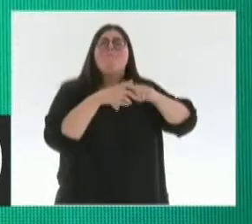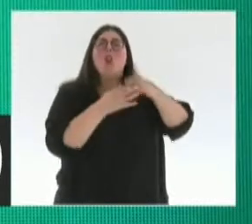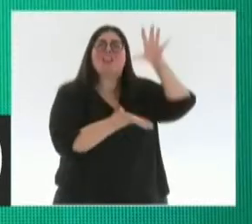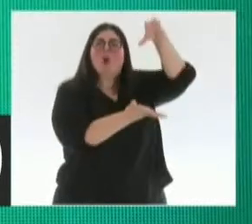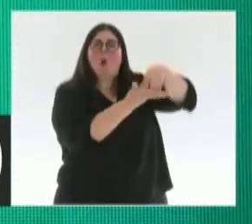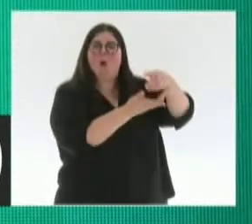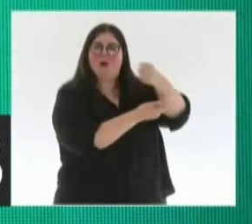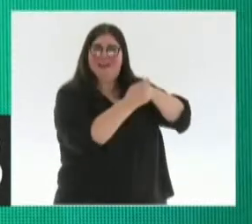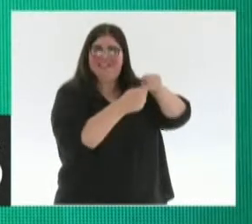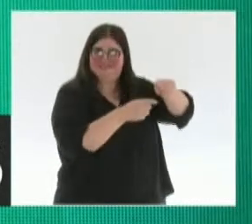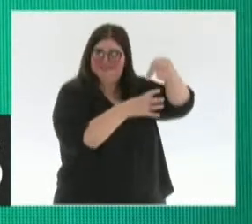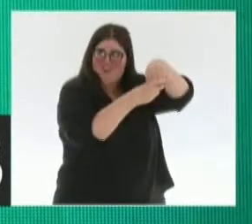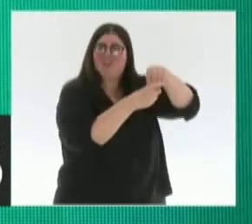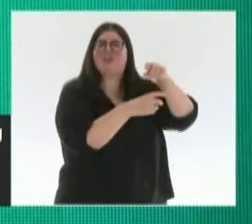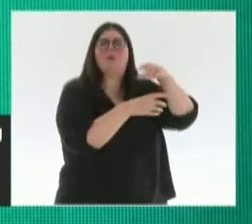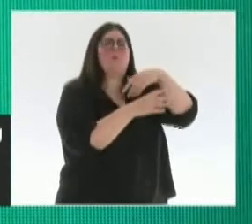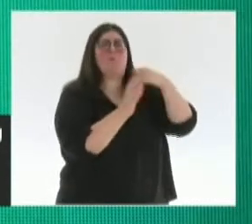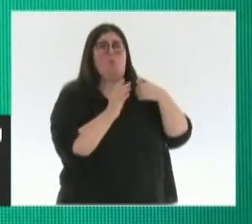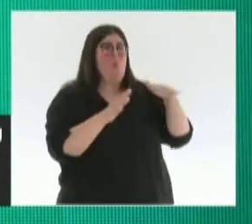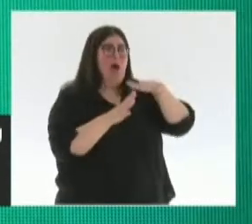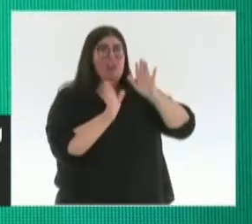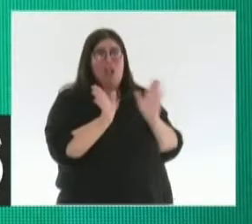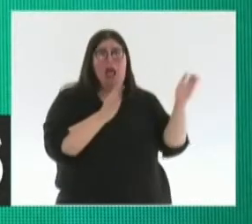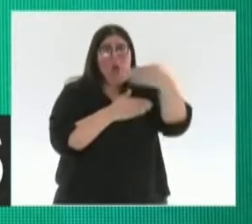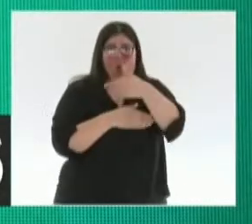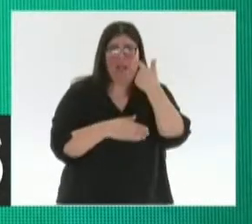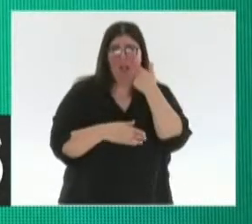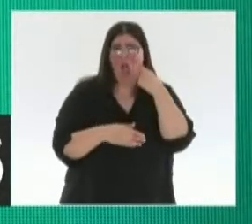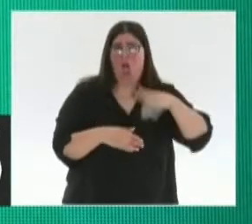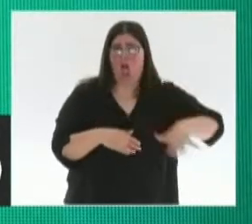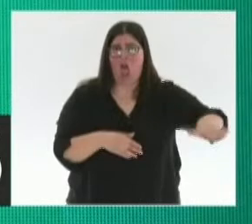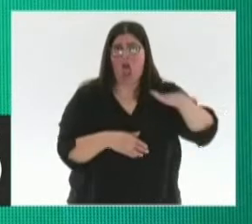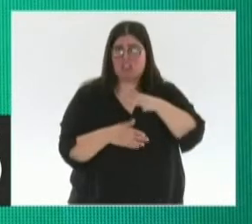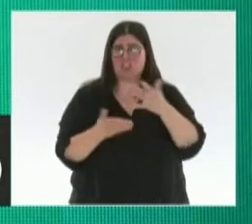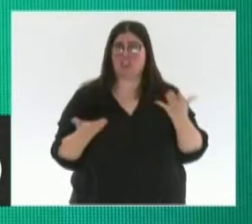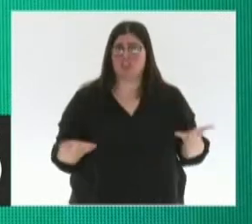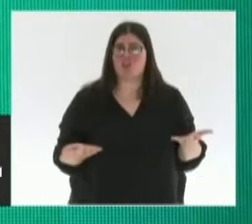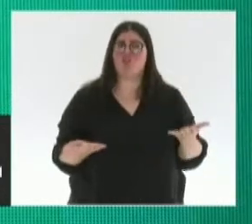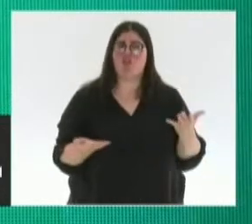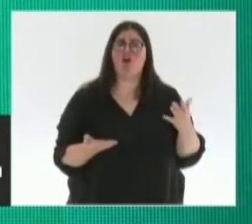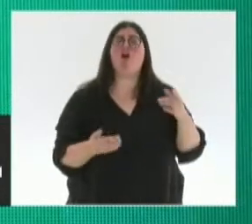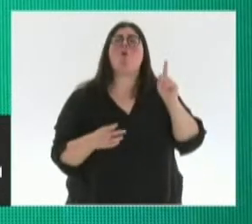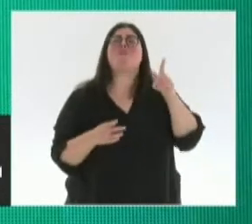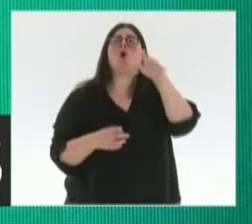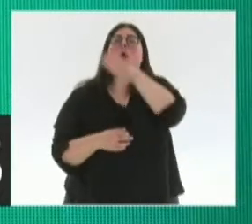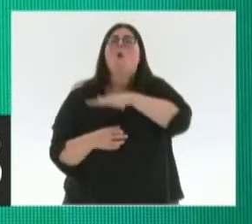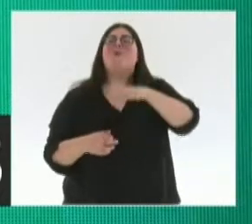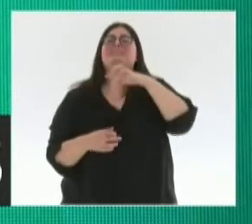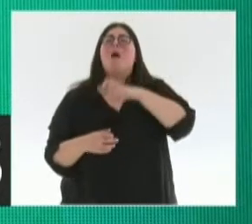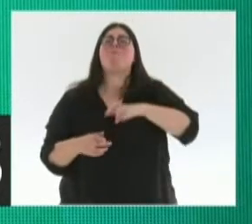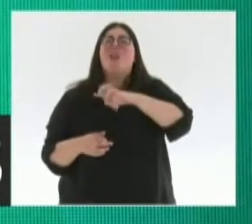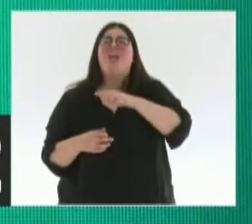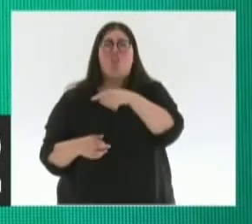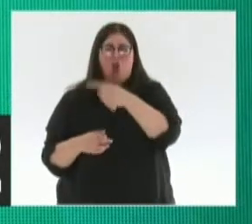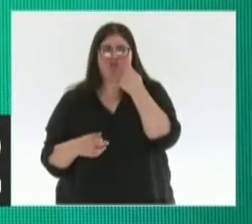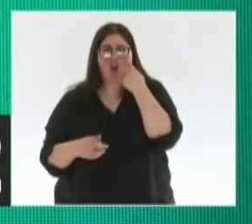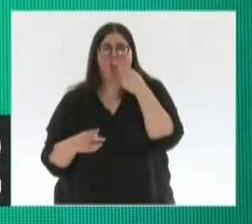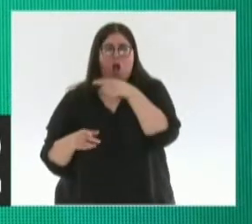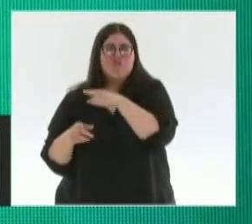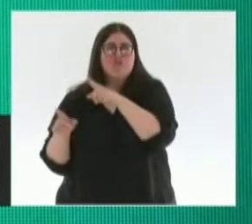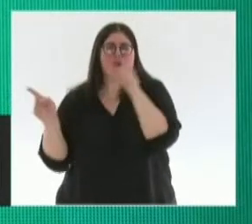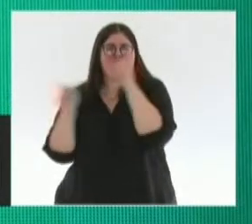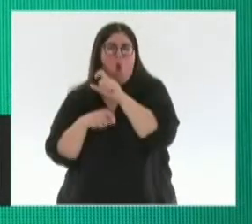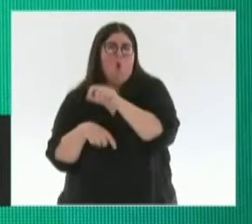del barrio conozco muy bien la agenda de la comunidad de Villa puerredón porque participo